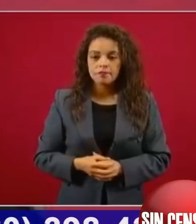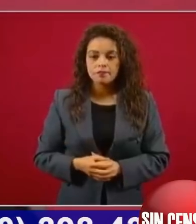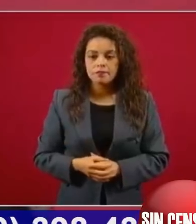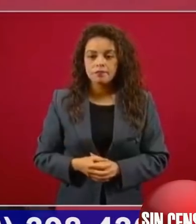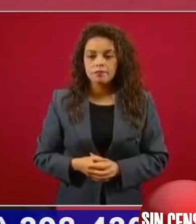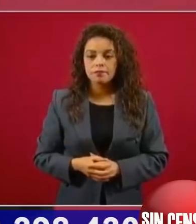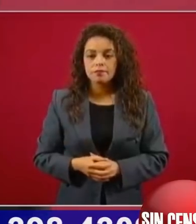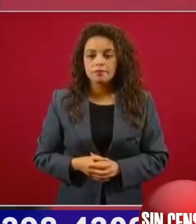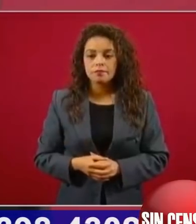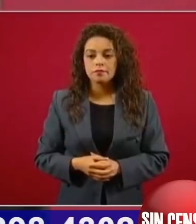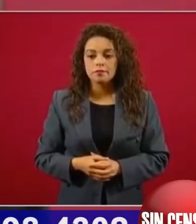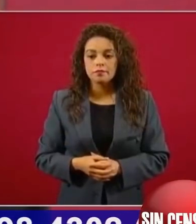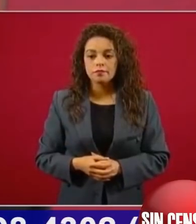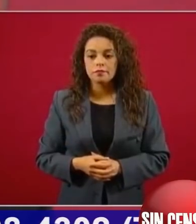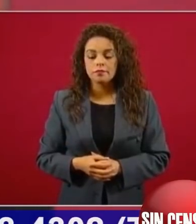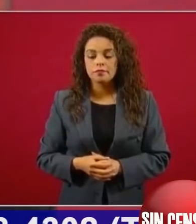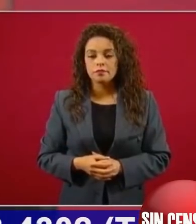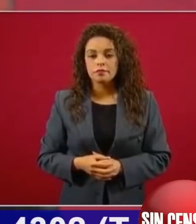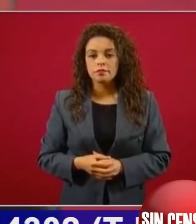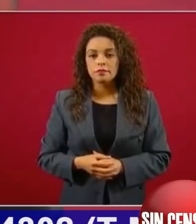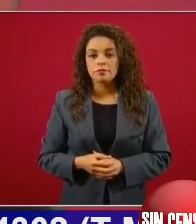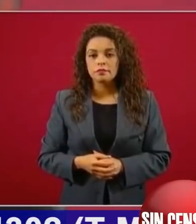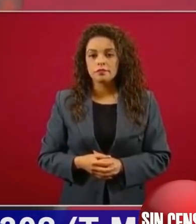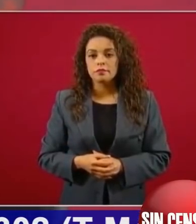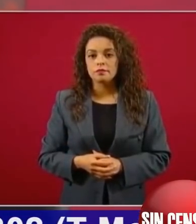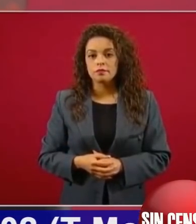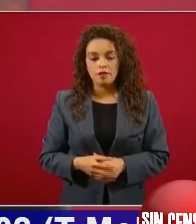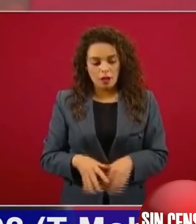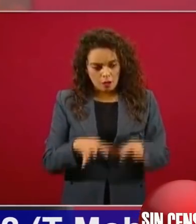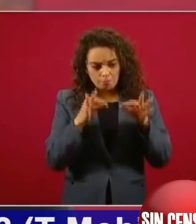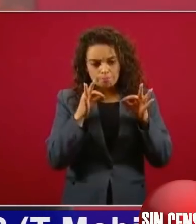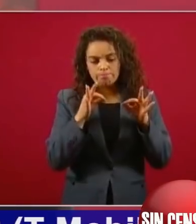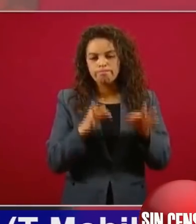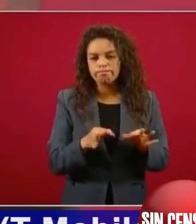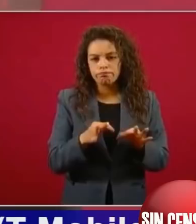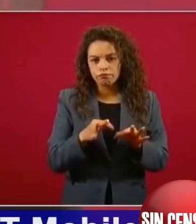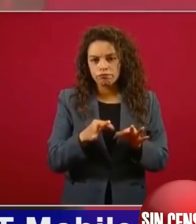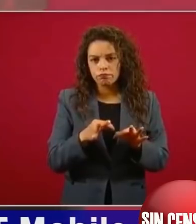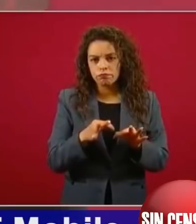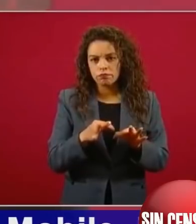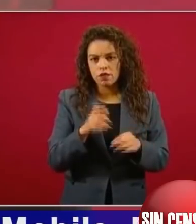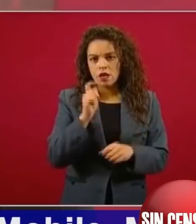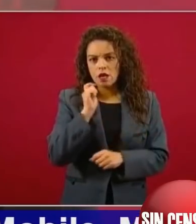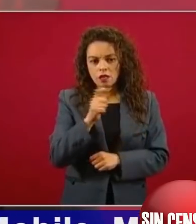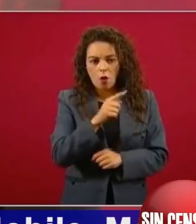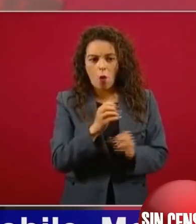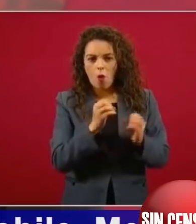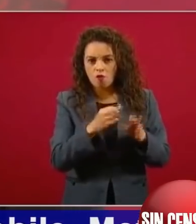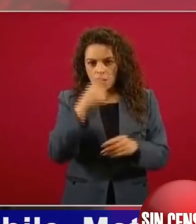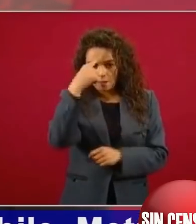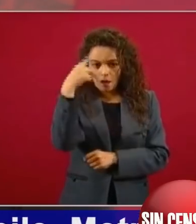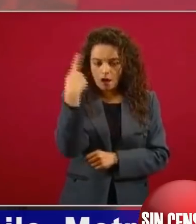con instalaciones adecuadas, formados,